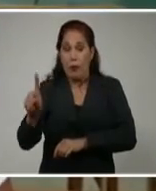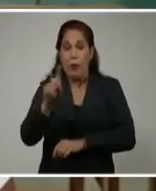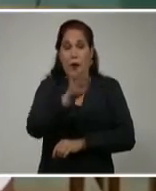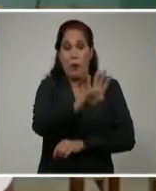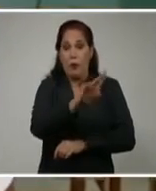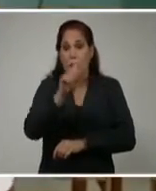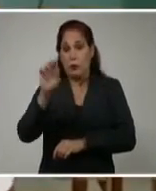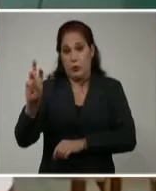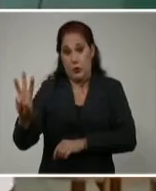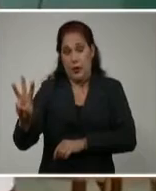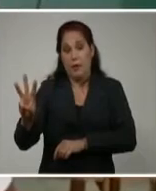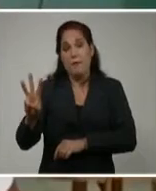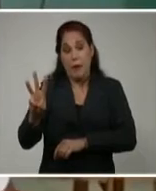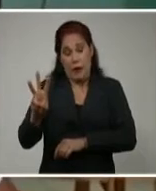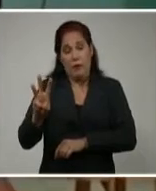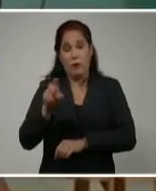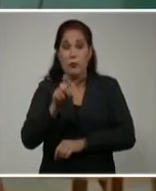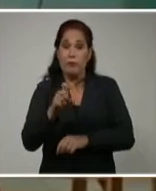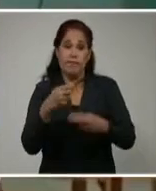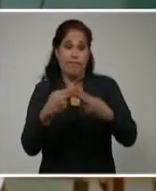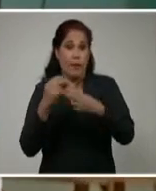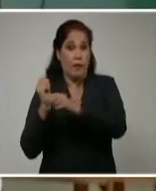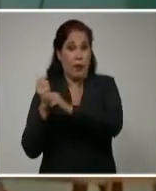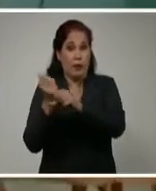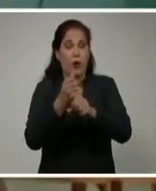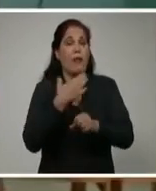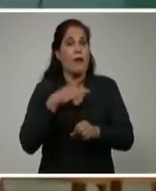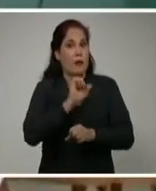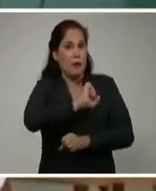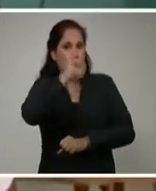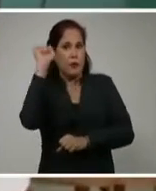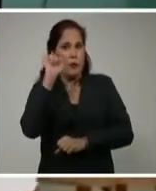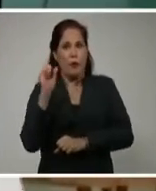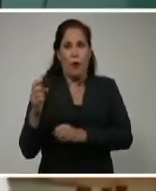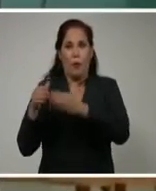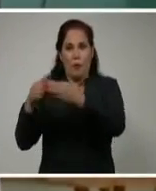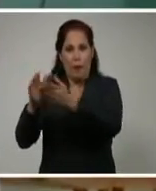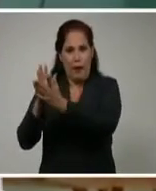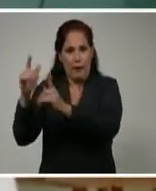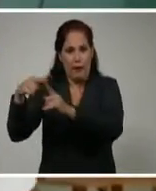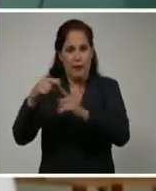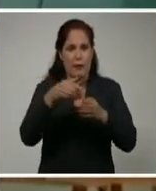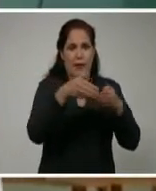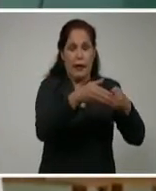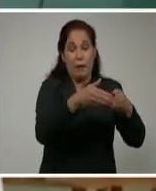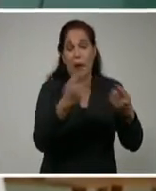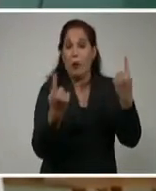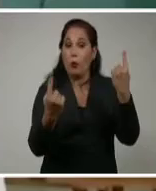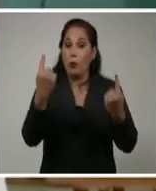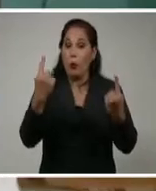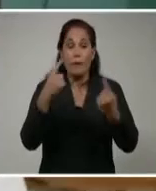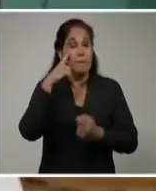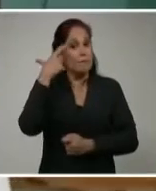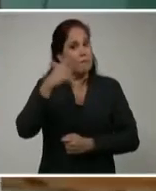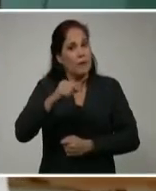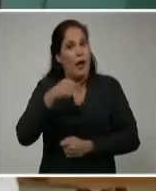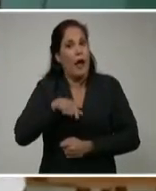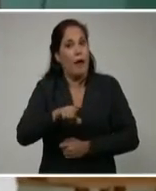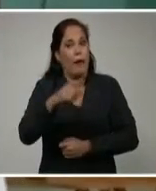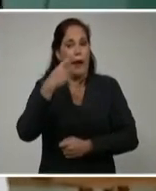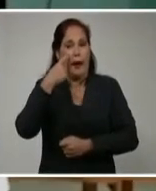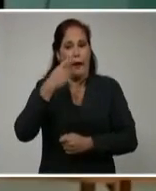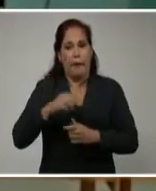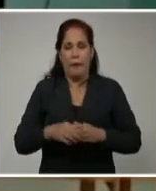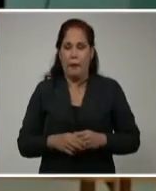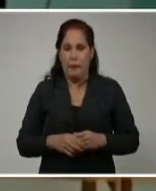en el último desafío. Esto habla a las claras de las ansias de triunfo, de las ganas de poder adquirir la corona en esta oportunidad que tienen